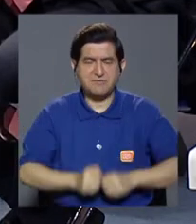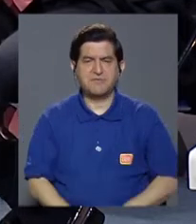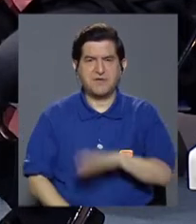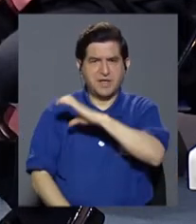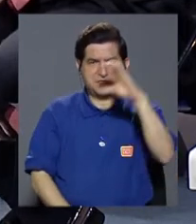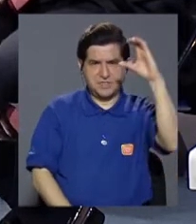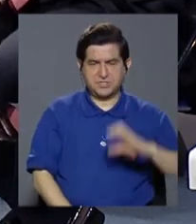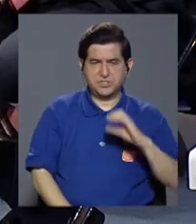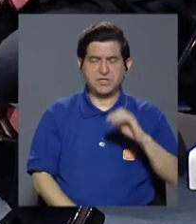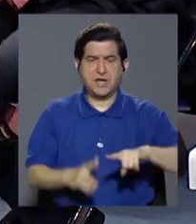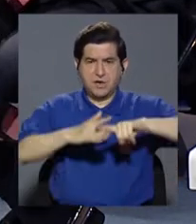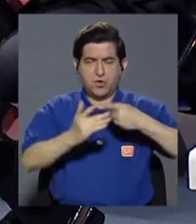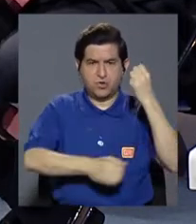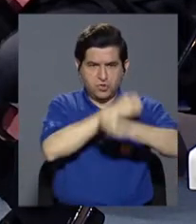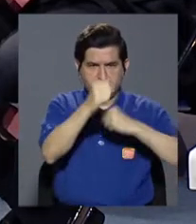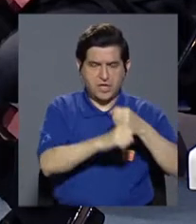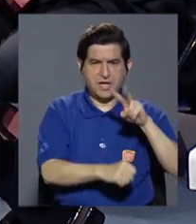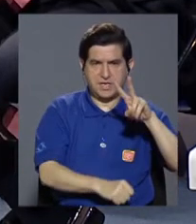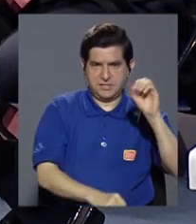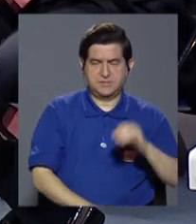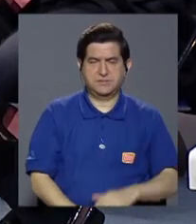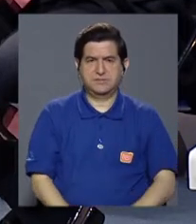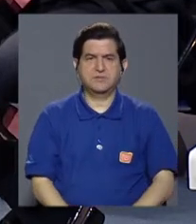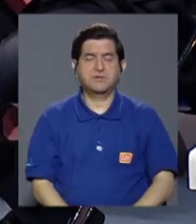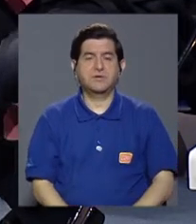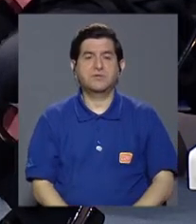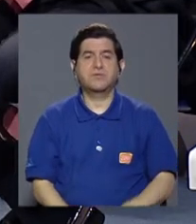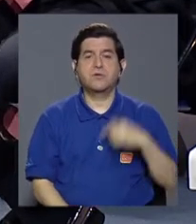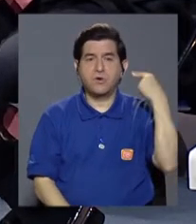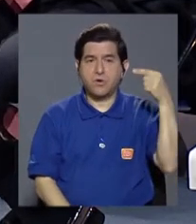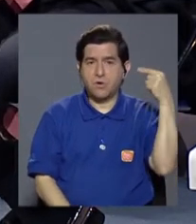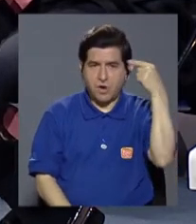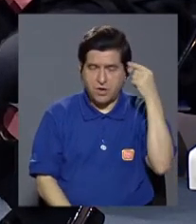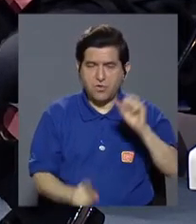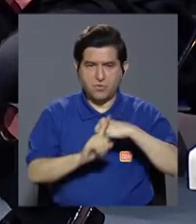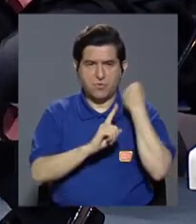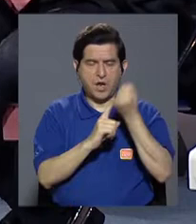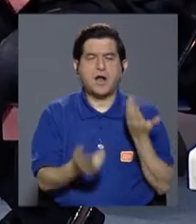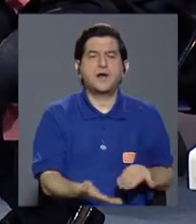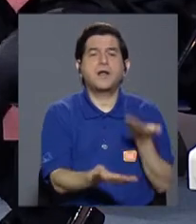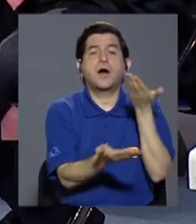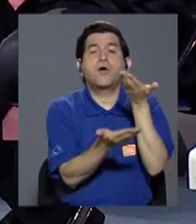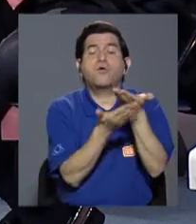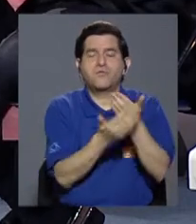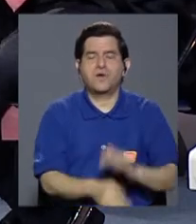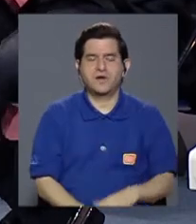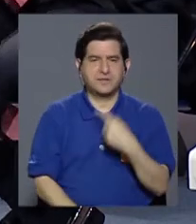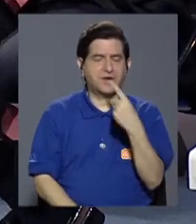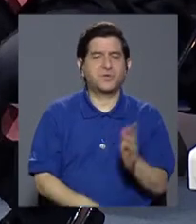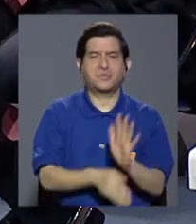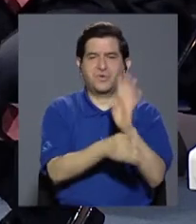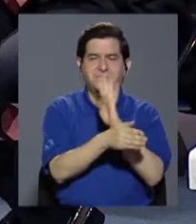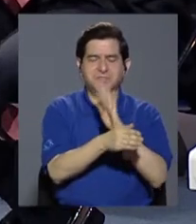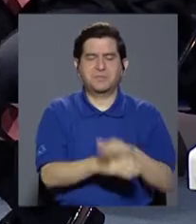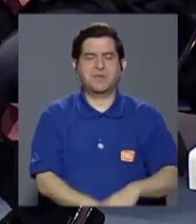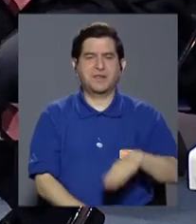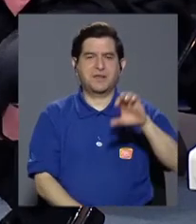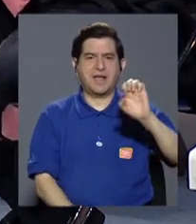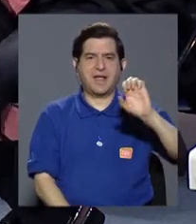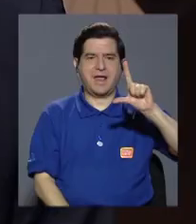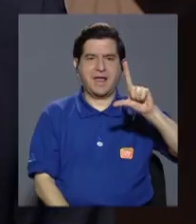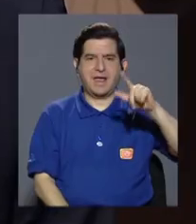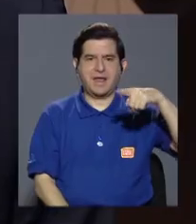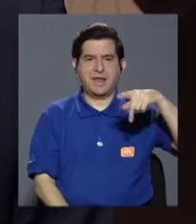siglo 20 es que hay que hacerle al estado ya la sociedad una oferta como dice la famosa película del padrino que no puedan